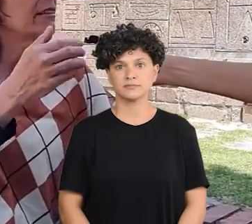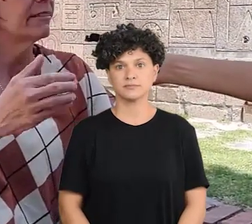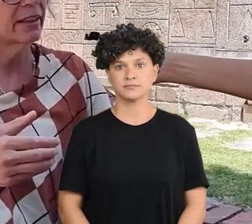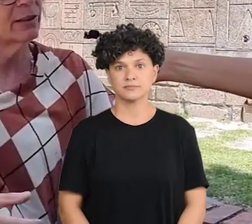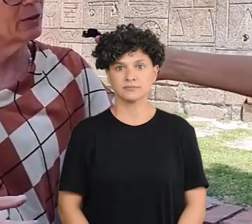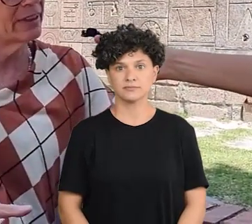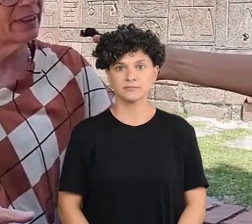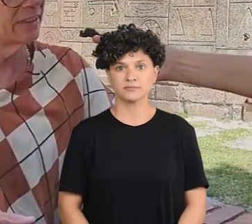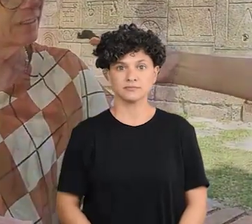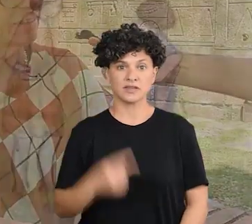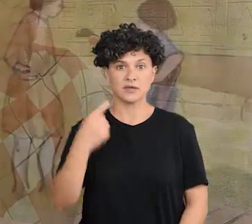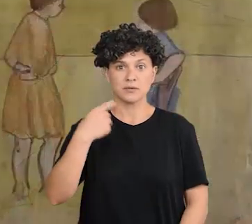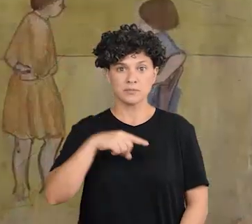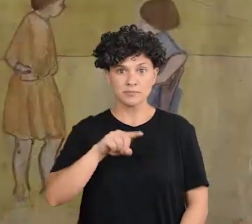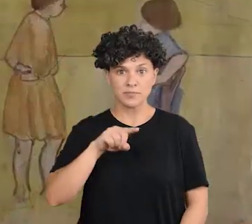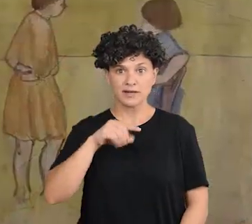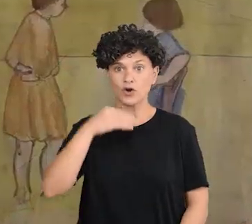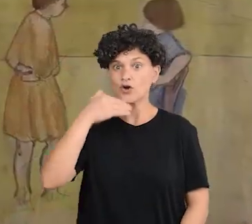¿quién te dice que no entiende?